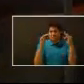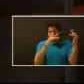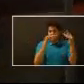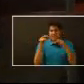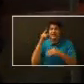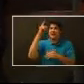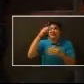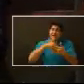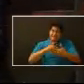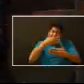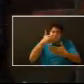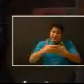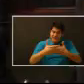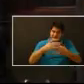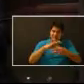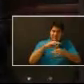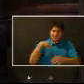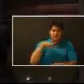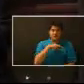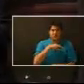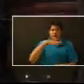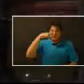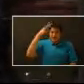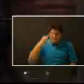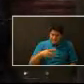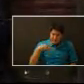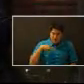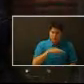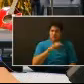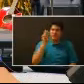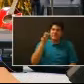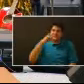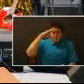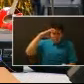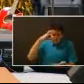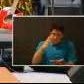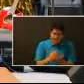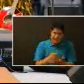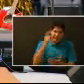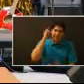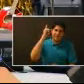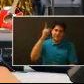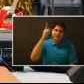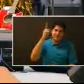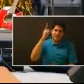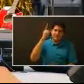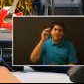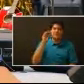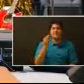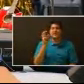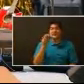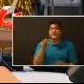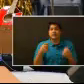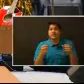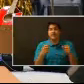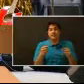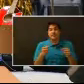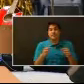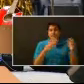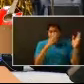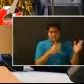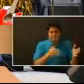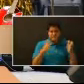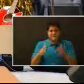de nosotros. Y realmente nosotros debemos de creerle a Él. ¿Y qué tenemos que hacer? Armarnos.